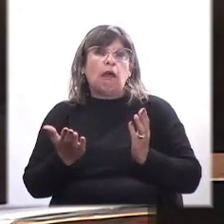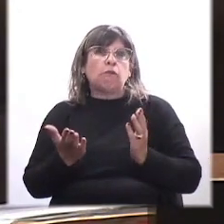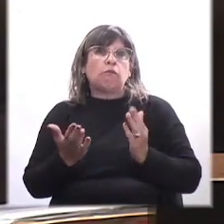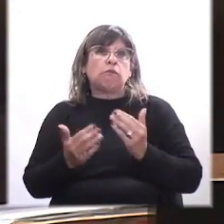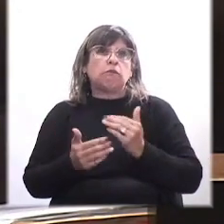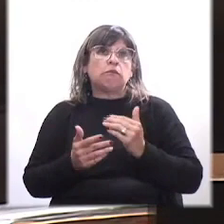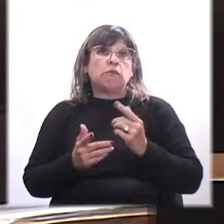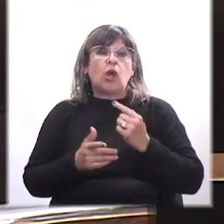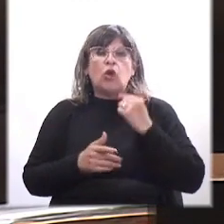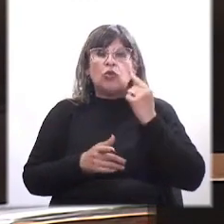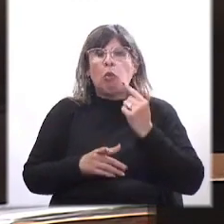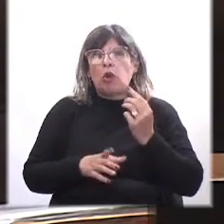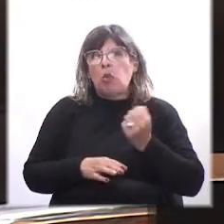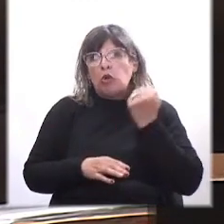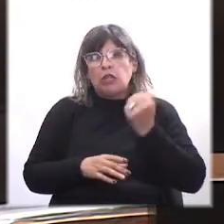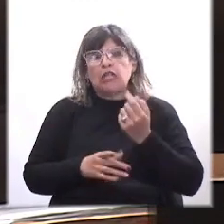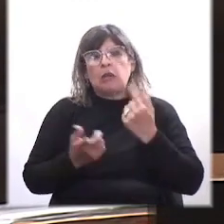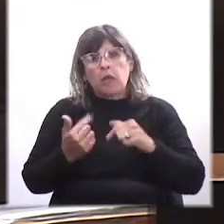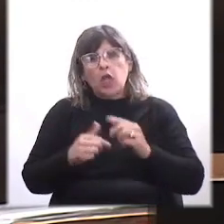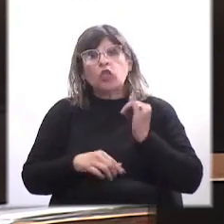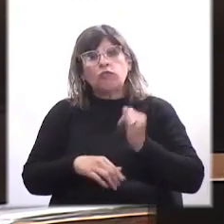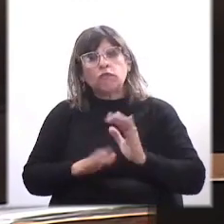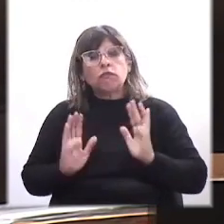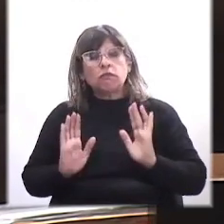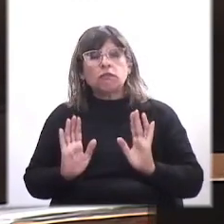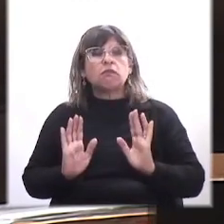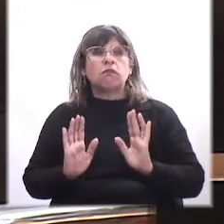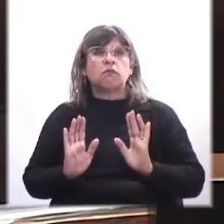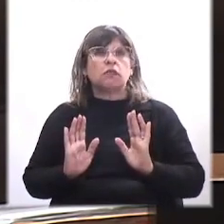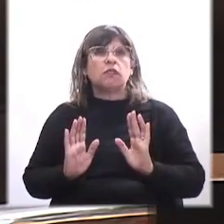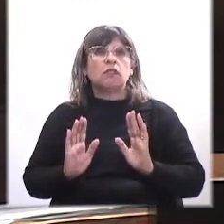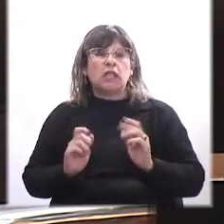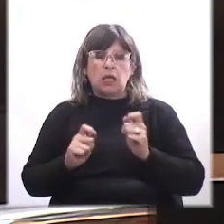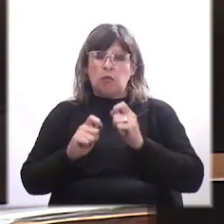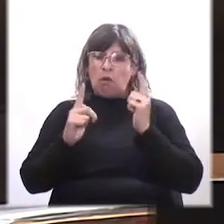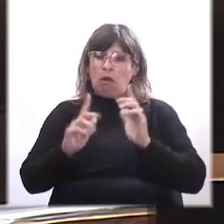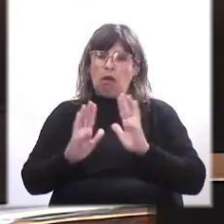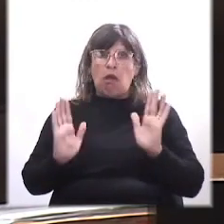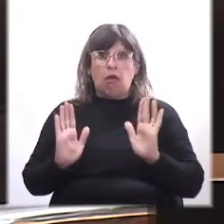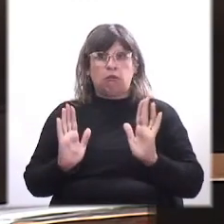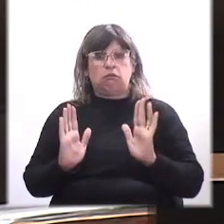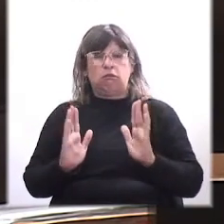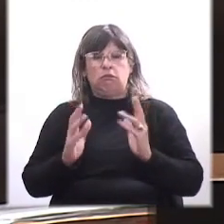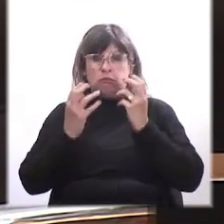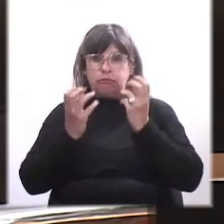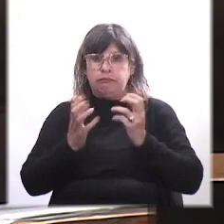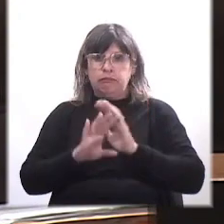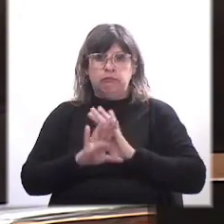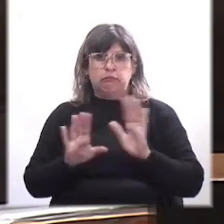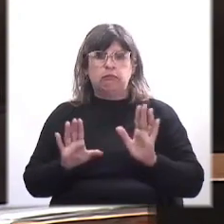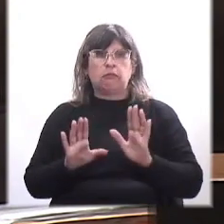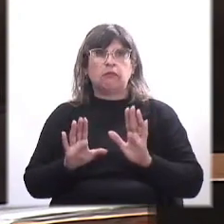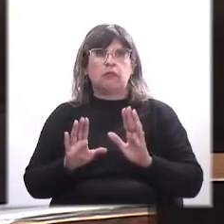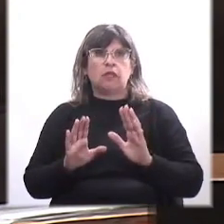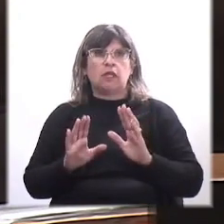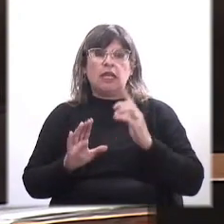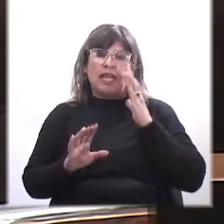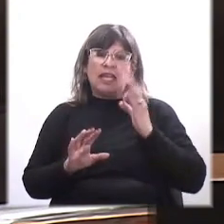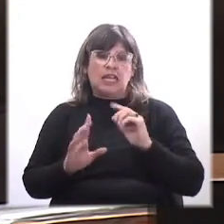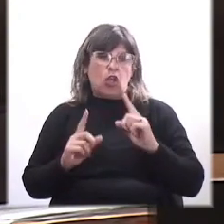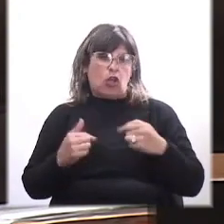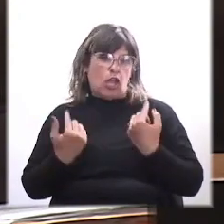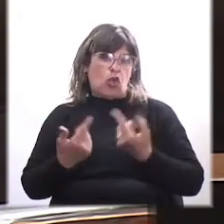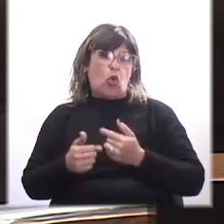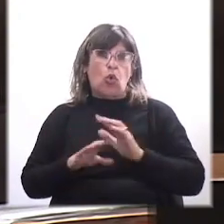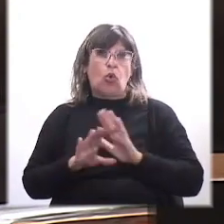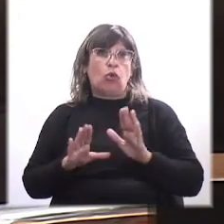no ser un número tan importante, pero sí que llama la atención y que rompe los ojos y que creo que a todos,